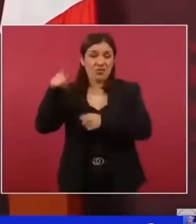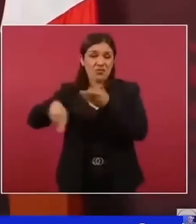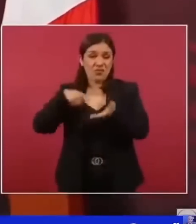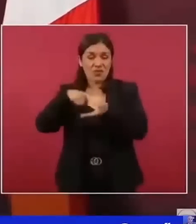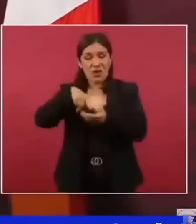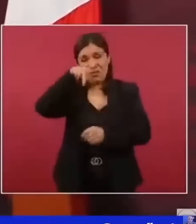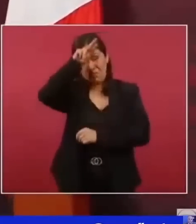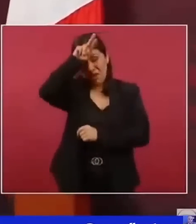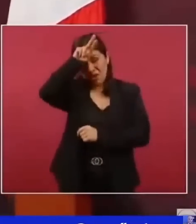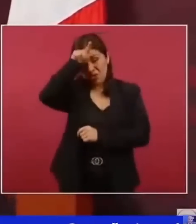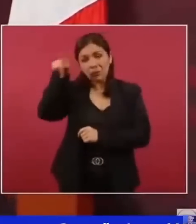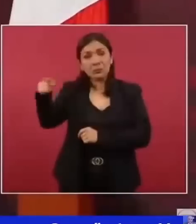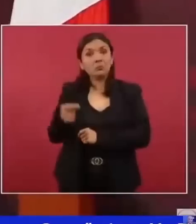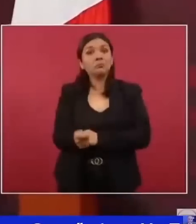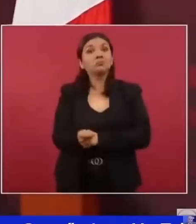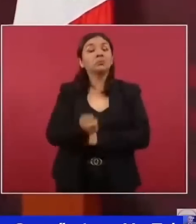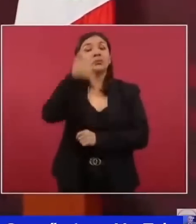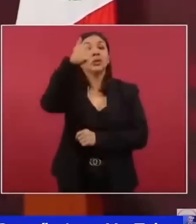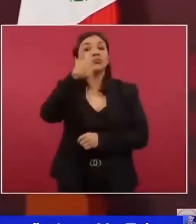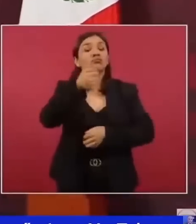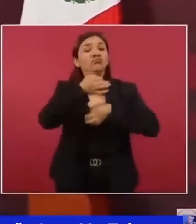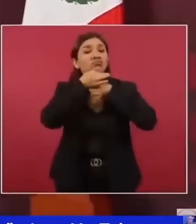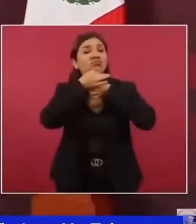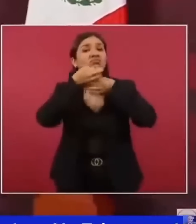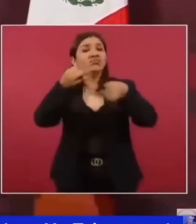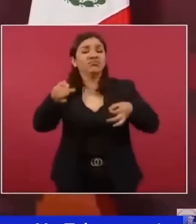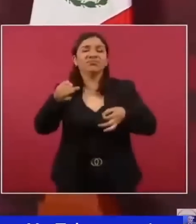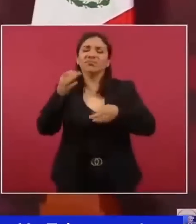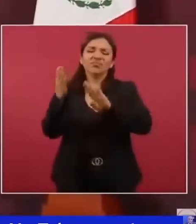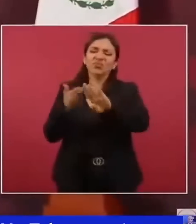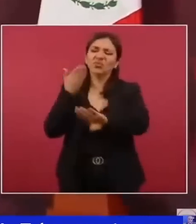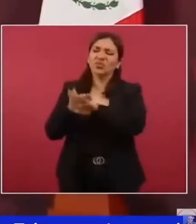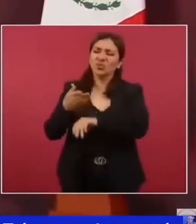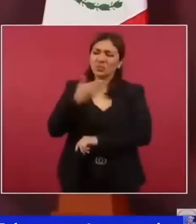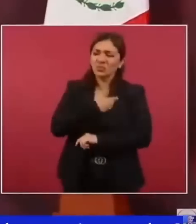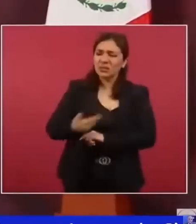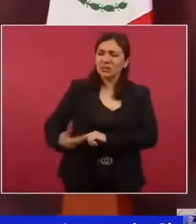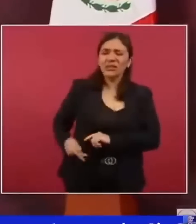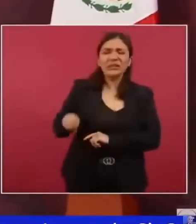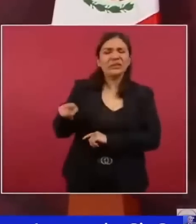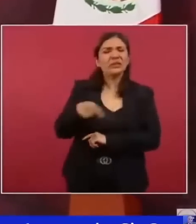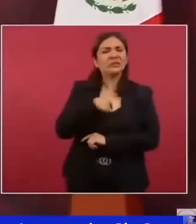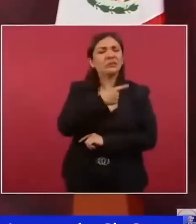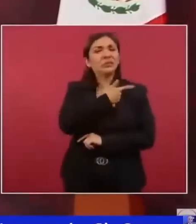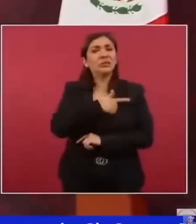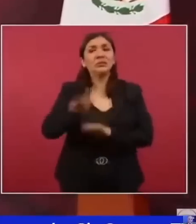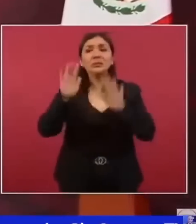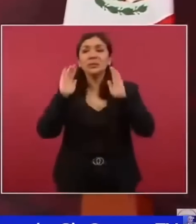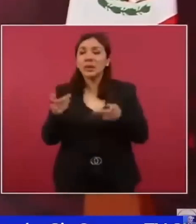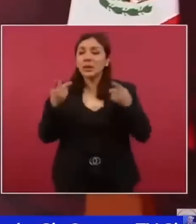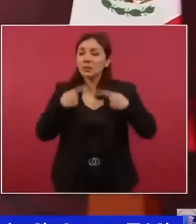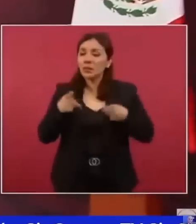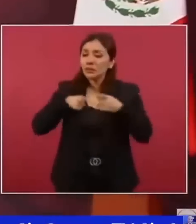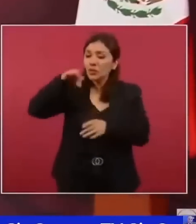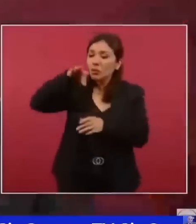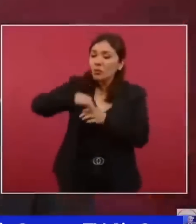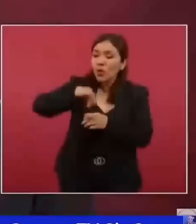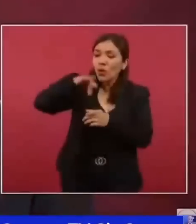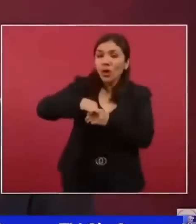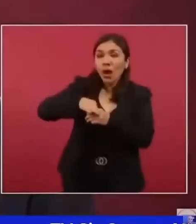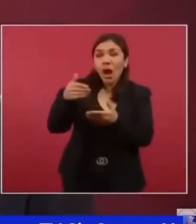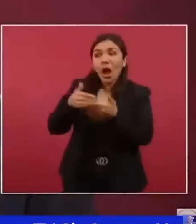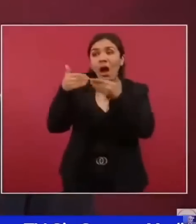declarar en contra del presidente electo democráticamente, que hoy está en la